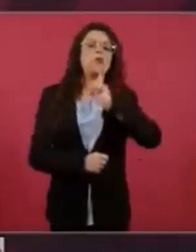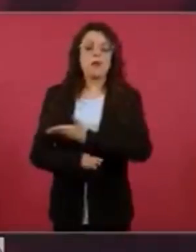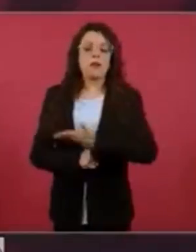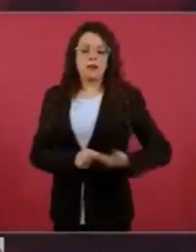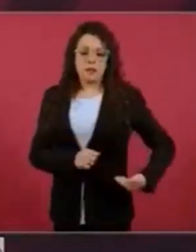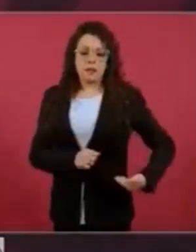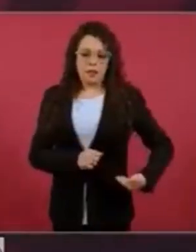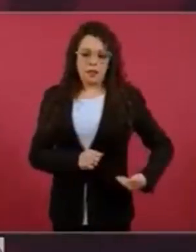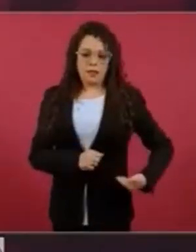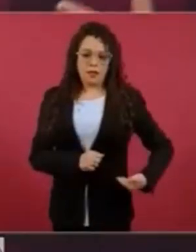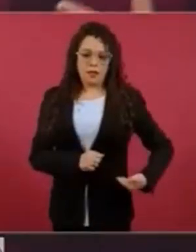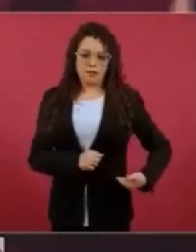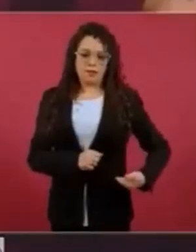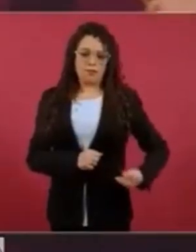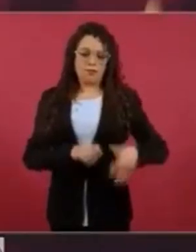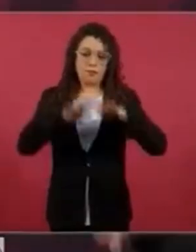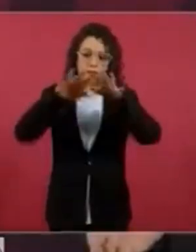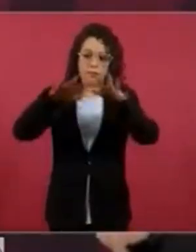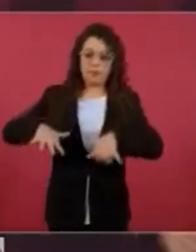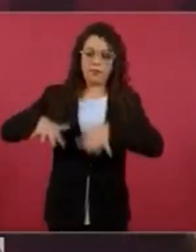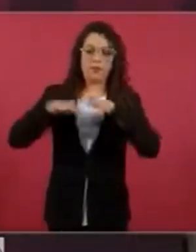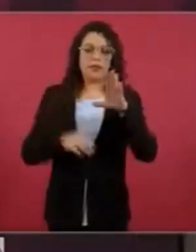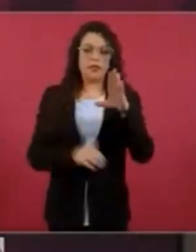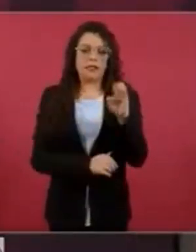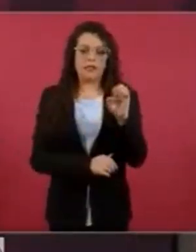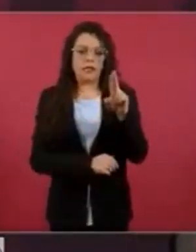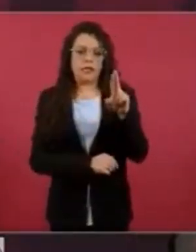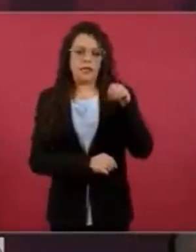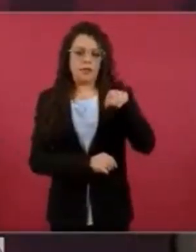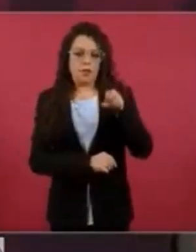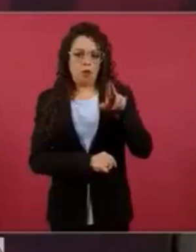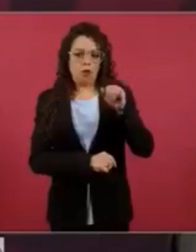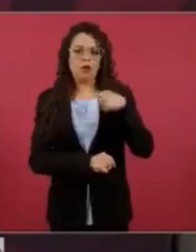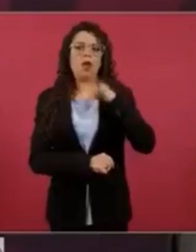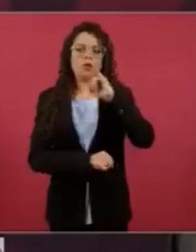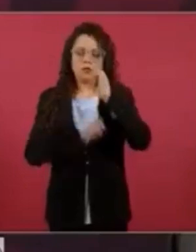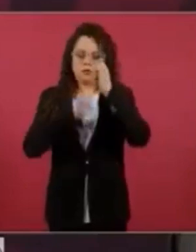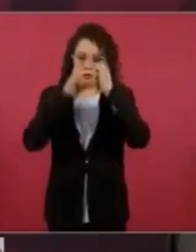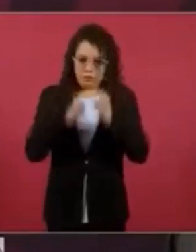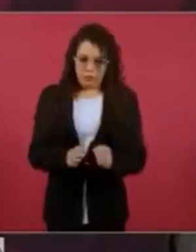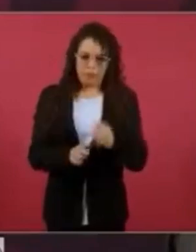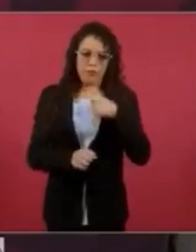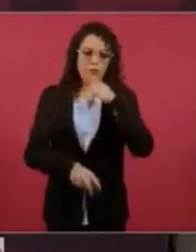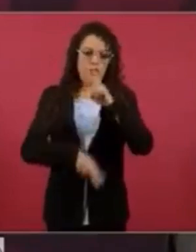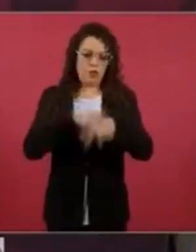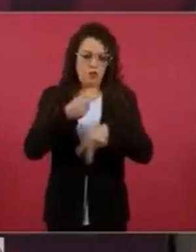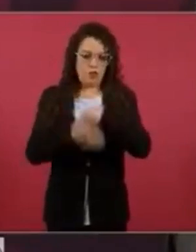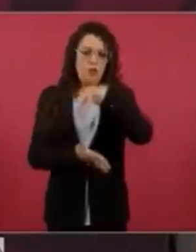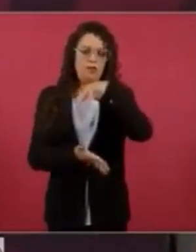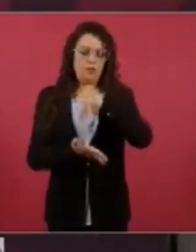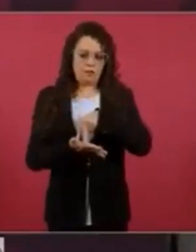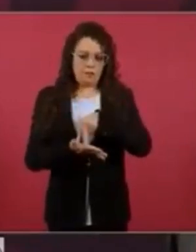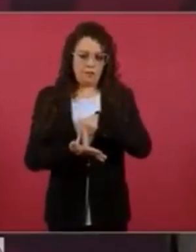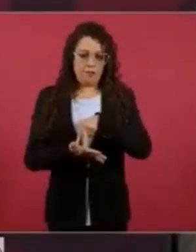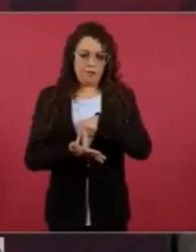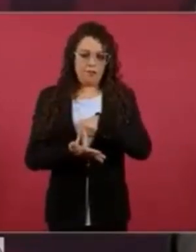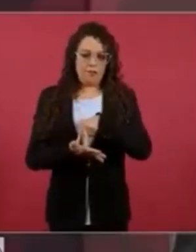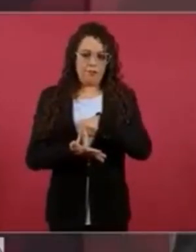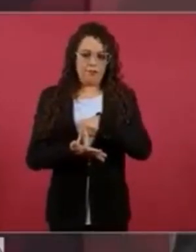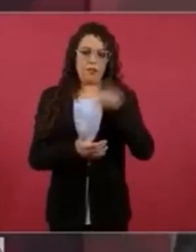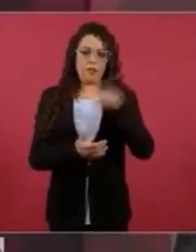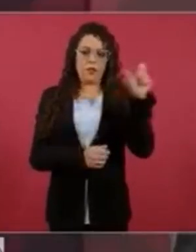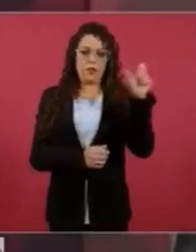Voy a la ceremonia, ahí cuando los mencione la